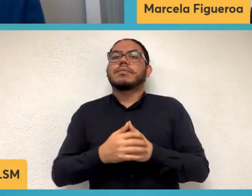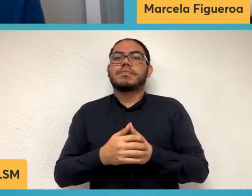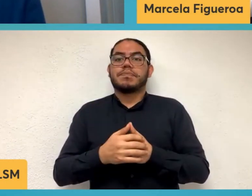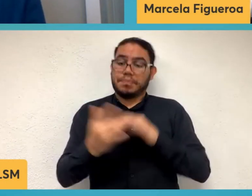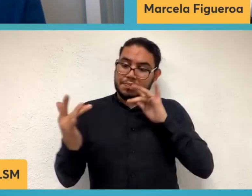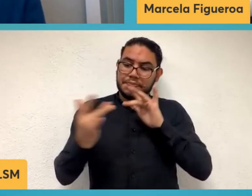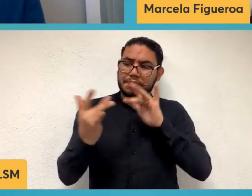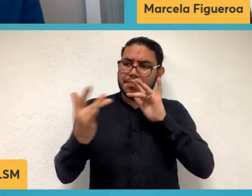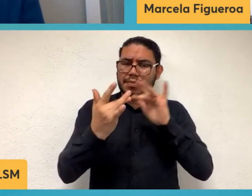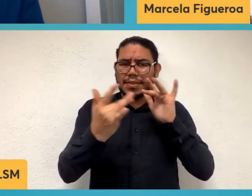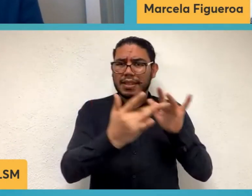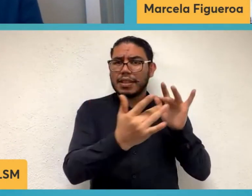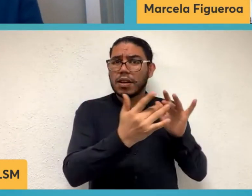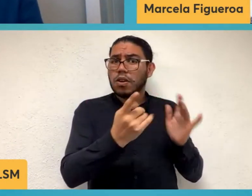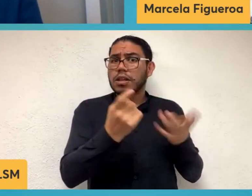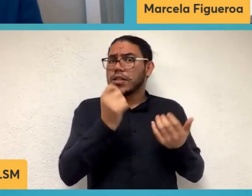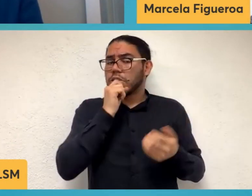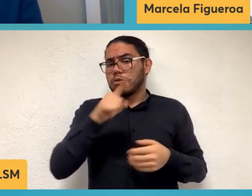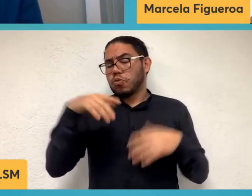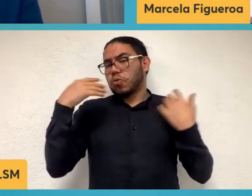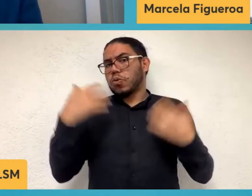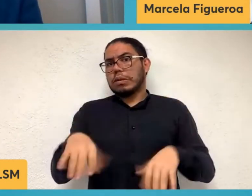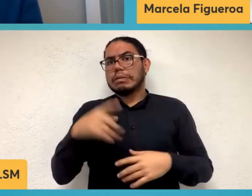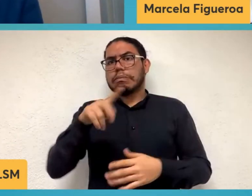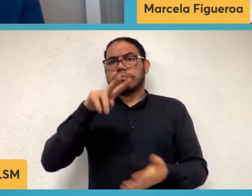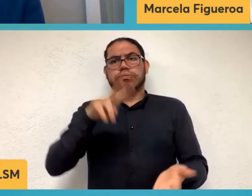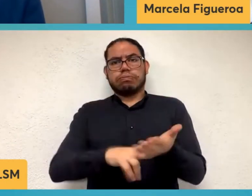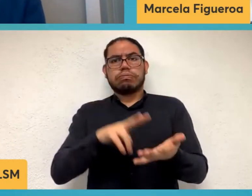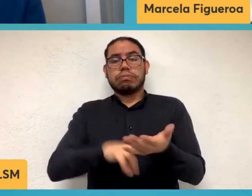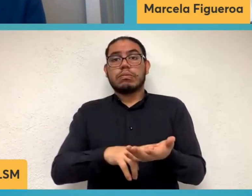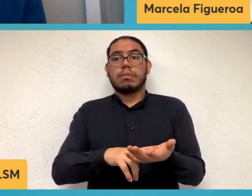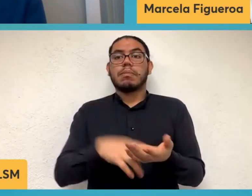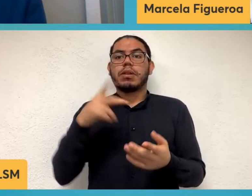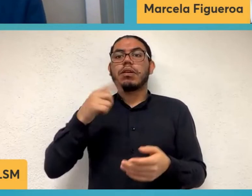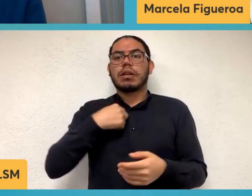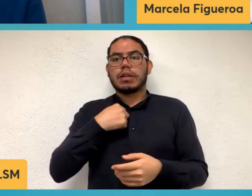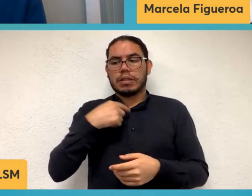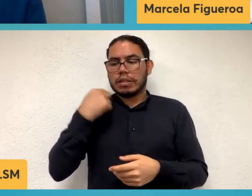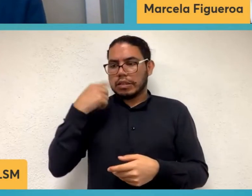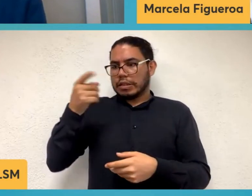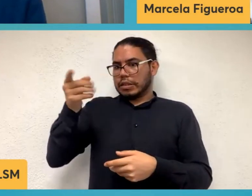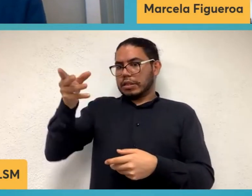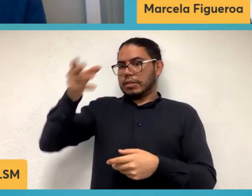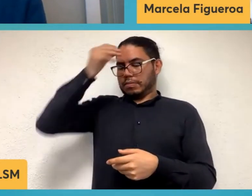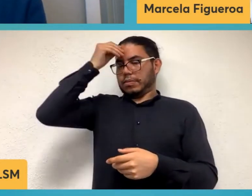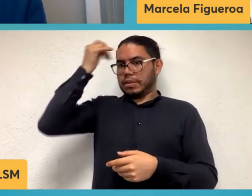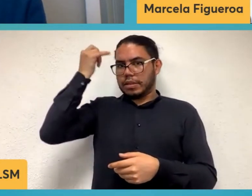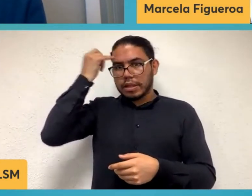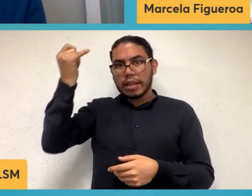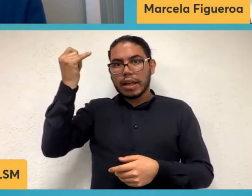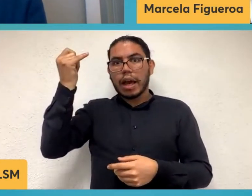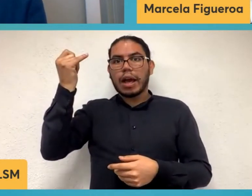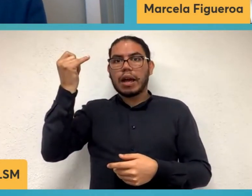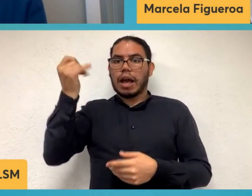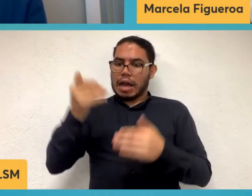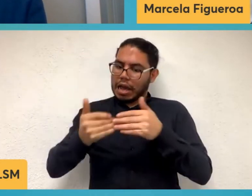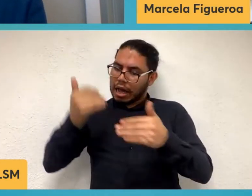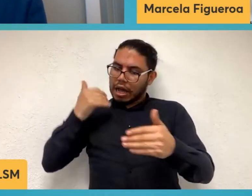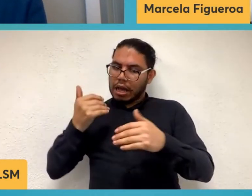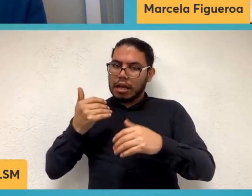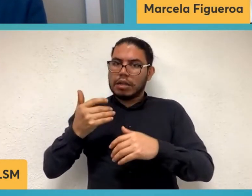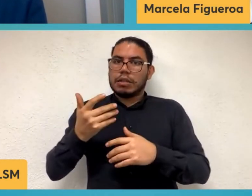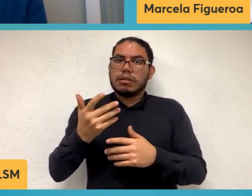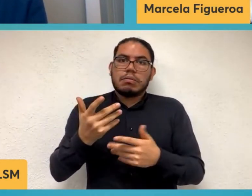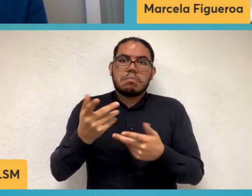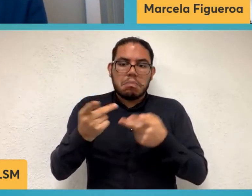contactos es uno de nuestros activos más valiosos. Pero aquí me llegó mucho la idea de ser estratégicos. No nos preocupemos